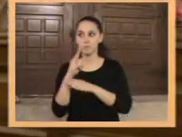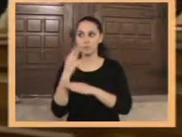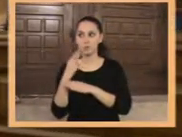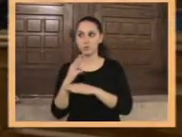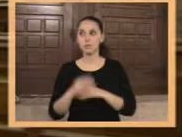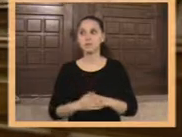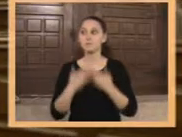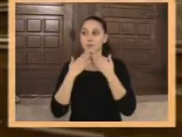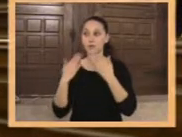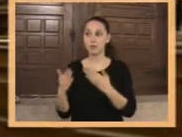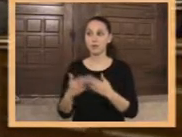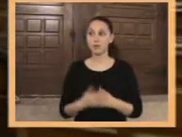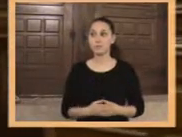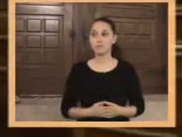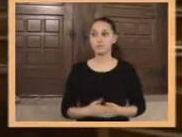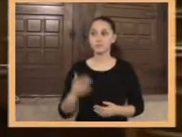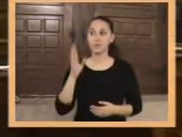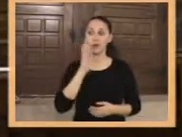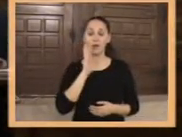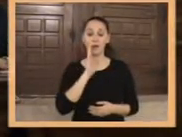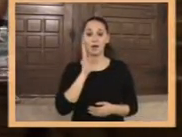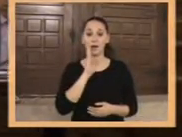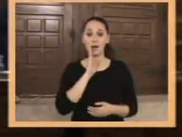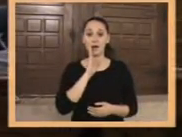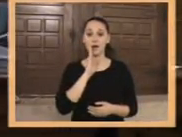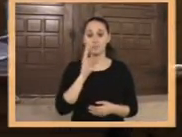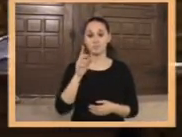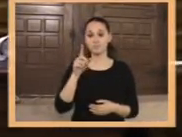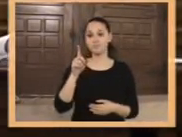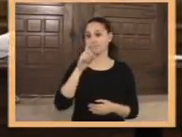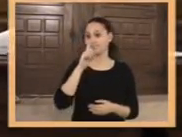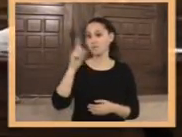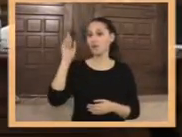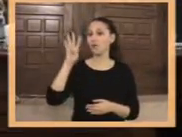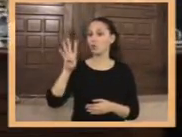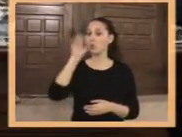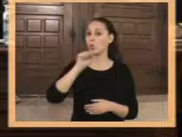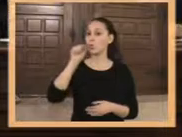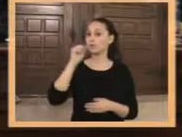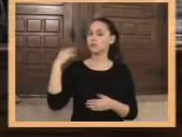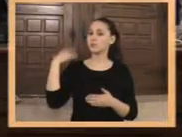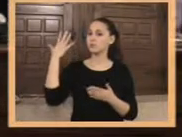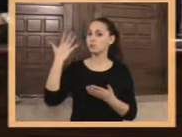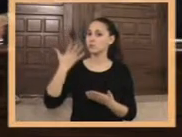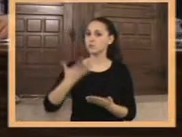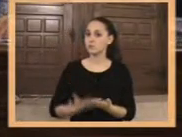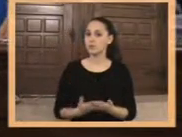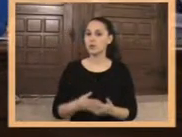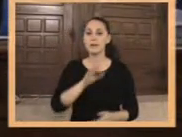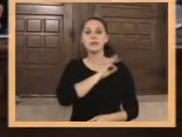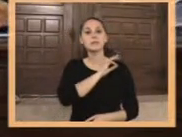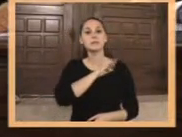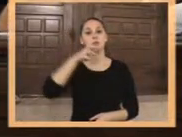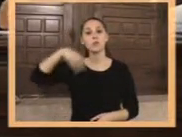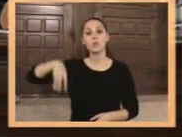Gracias. Como ya había mencionado anteriormente, en la pasada legislatura el señor Monago demostró,